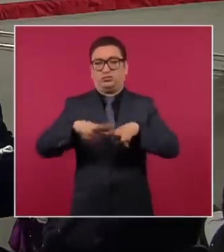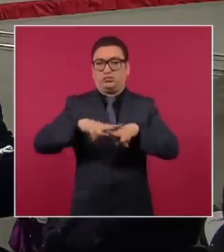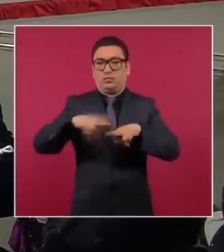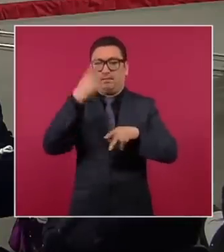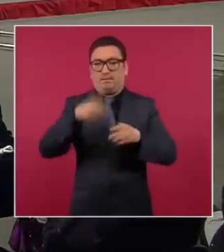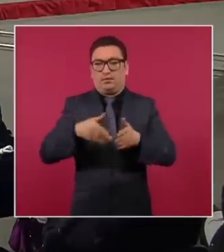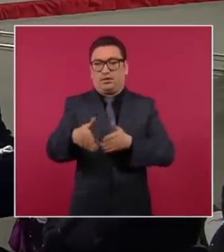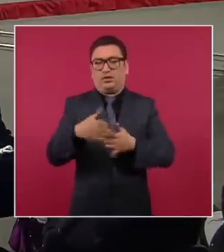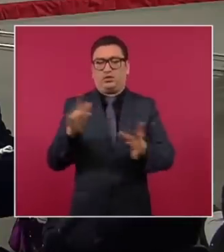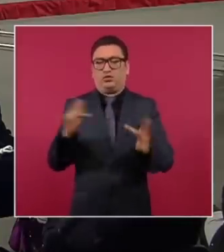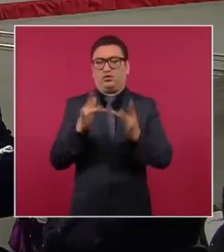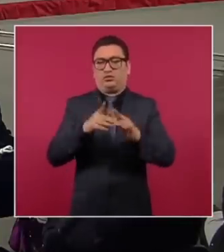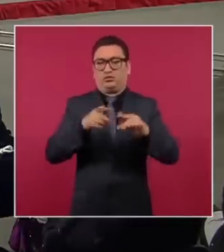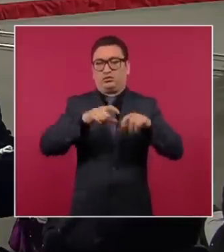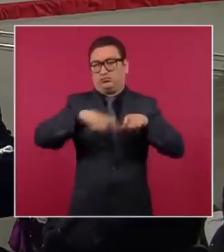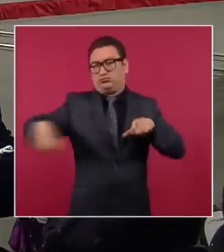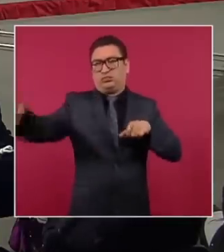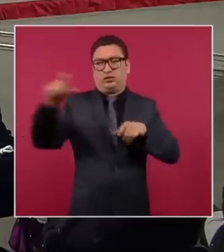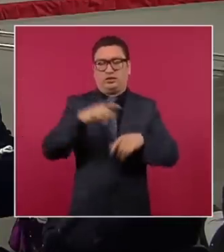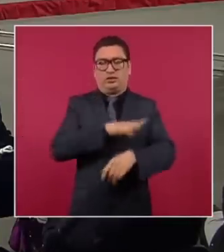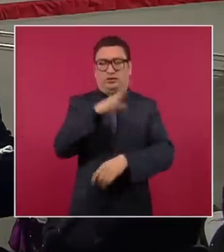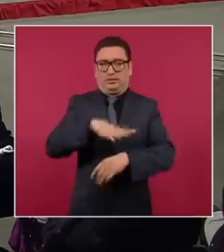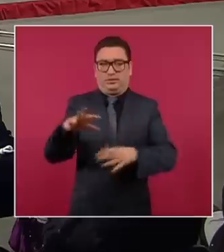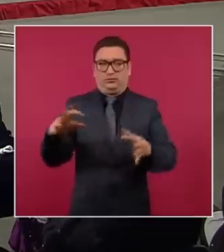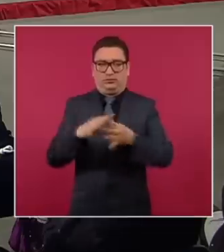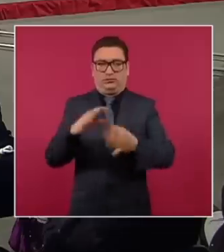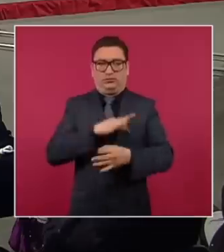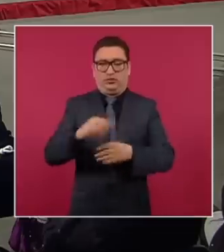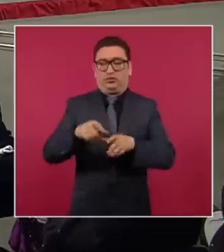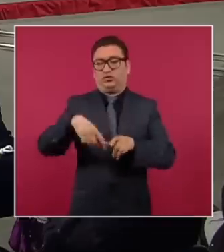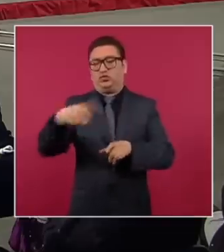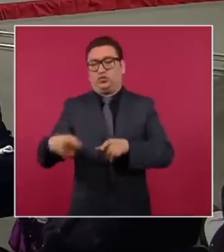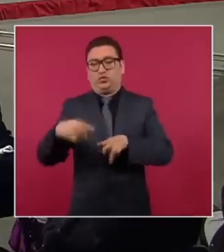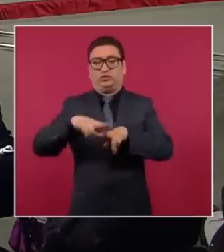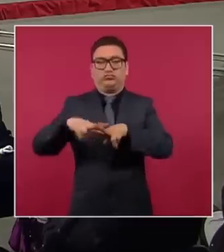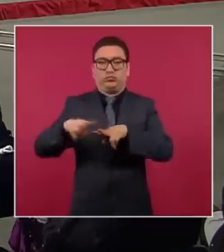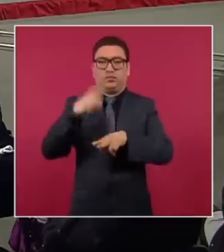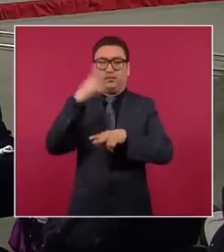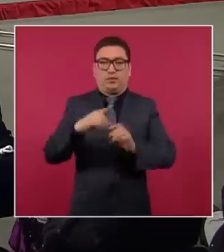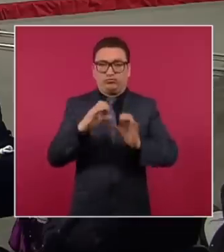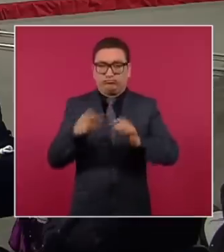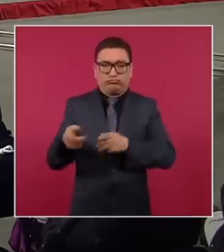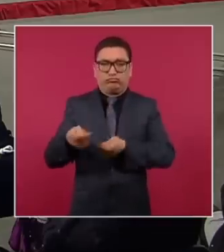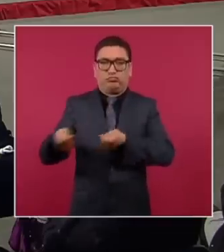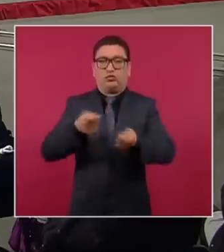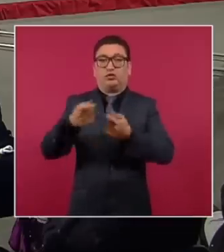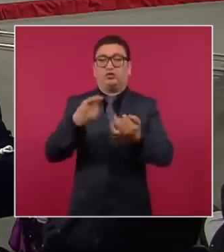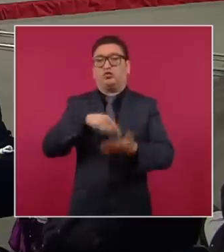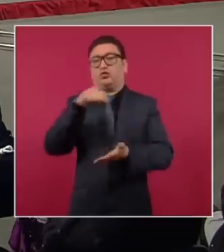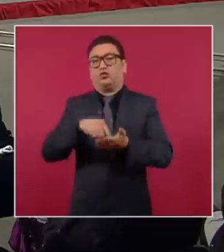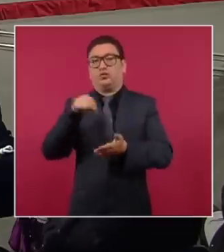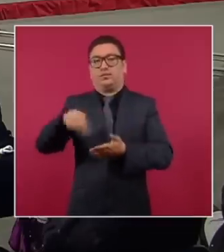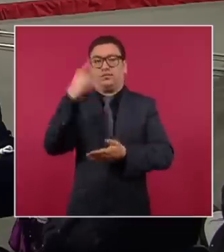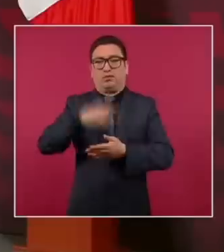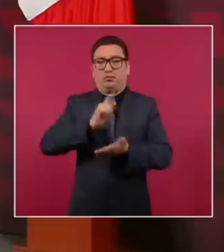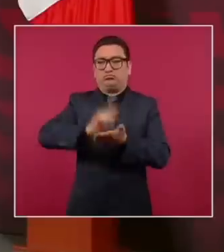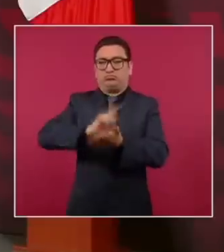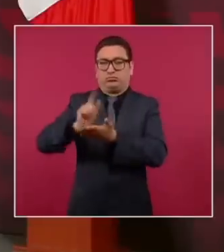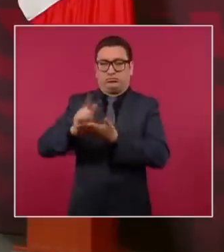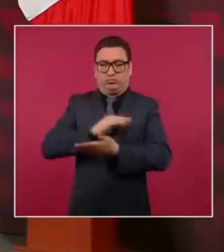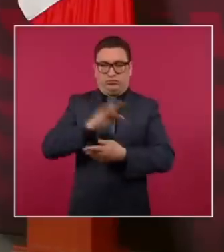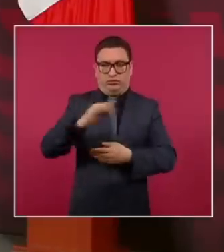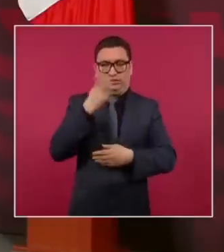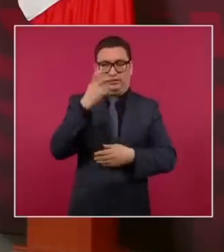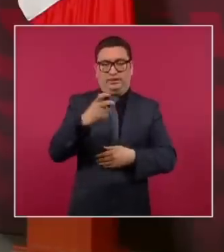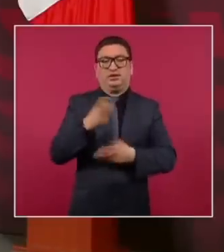conectarlo con la vía general, una vía de mango para la maniobra de los trenes y una vía de lavado. Hay una serie de cantidades